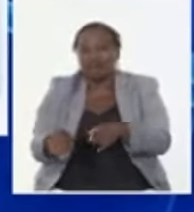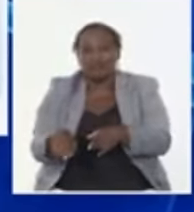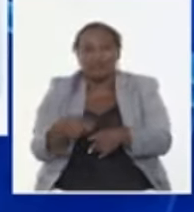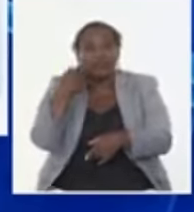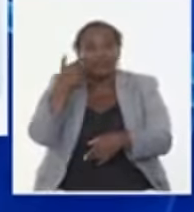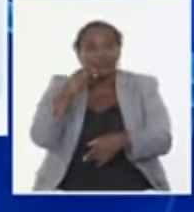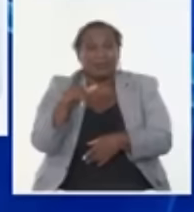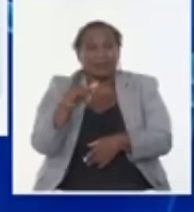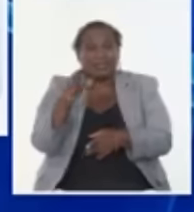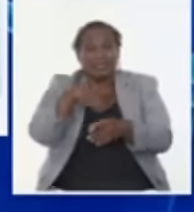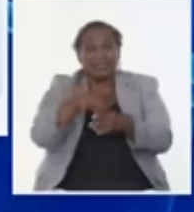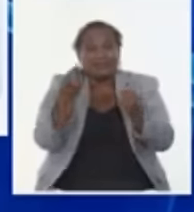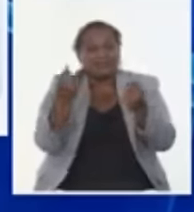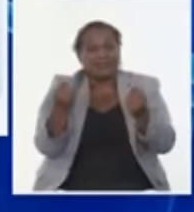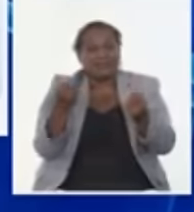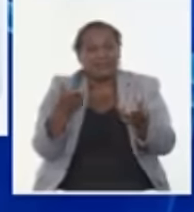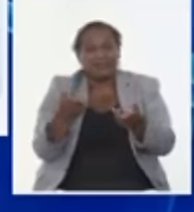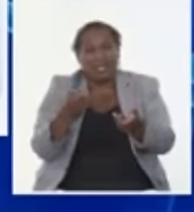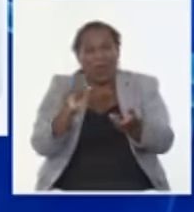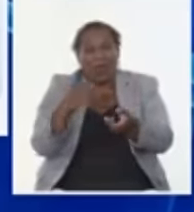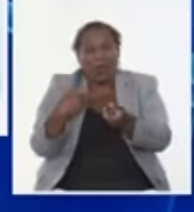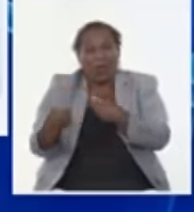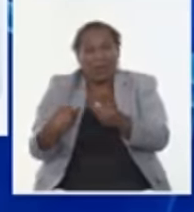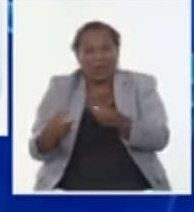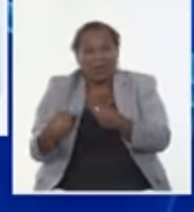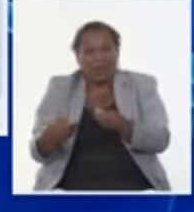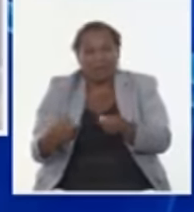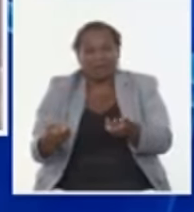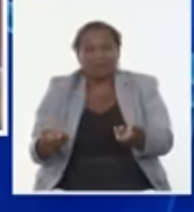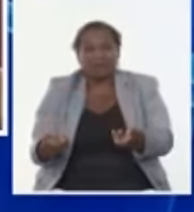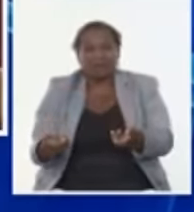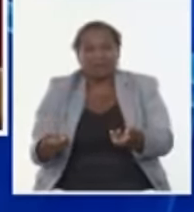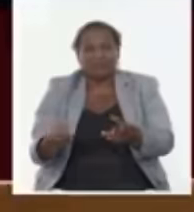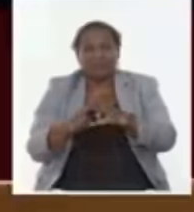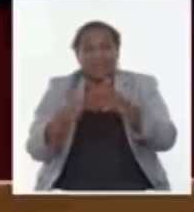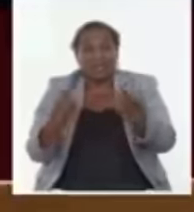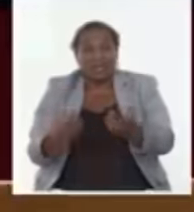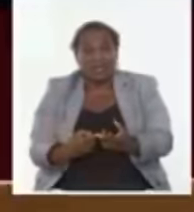de la finanza, el comercio y en general en la